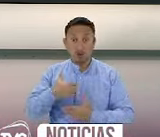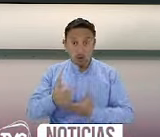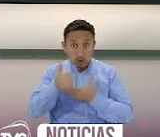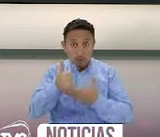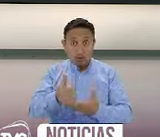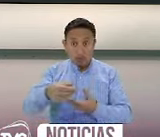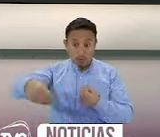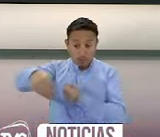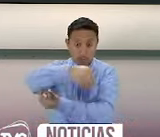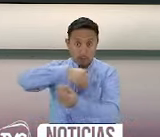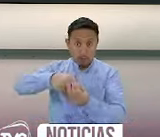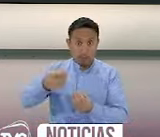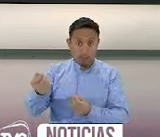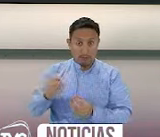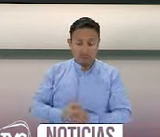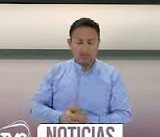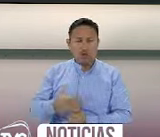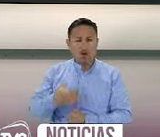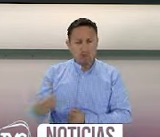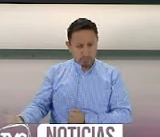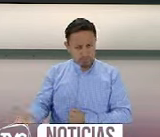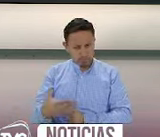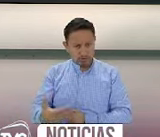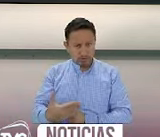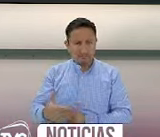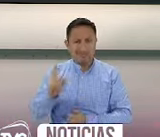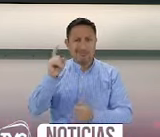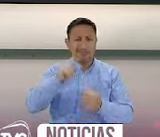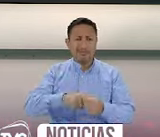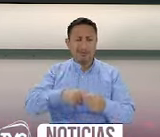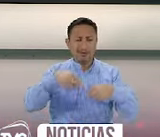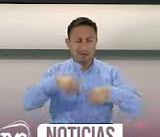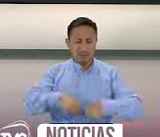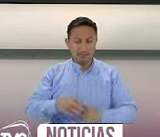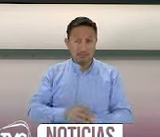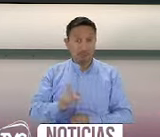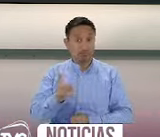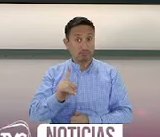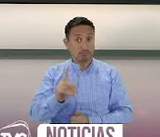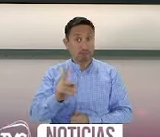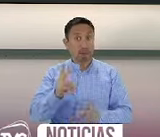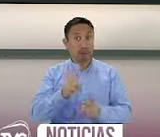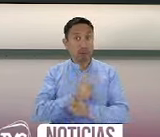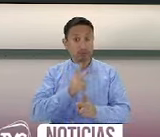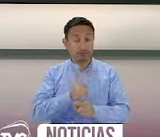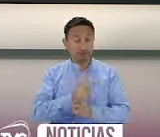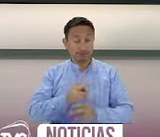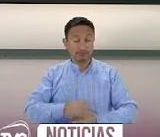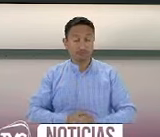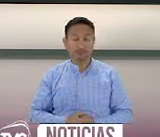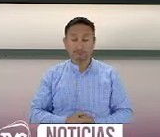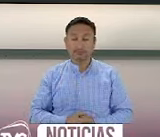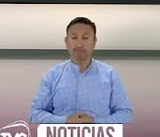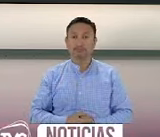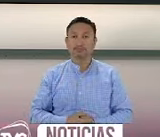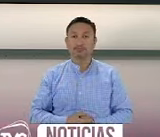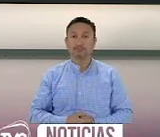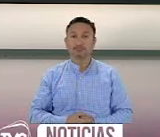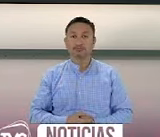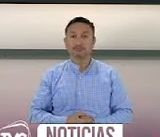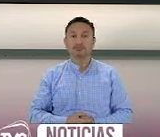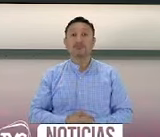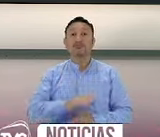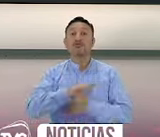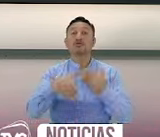le aseguren otorgarle un cupo para el ingreso a las diferentes escuelas de formación policial, pues toda esta